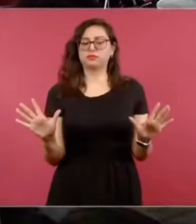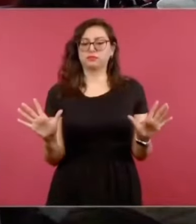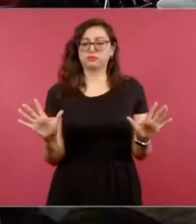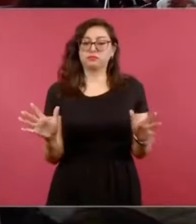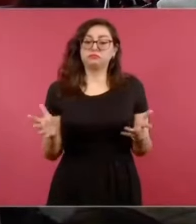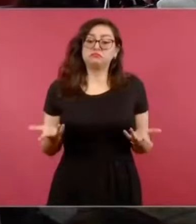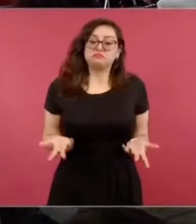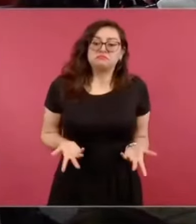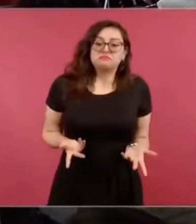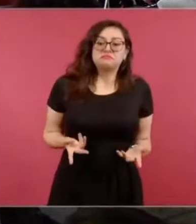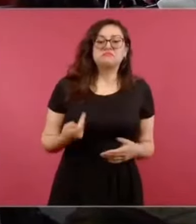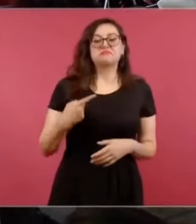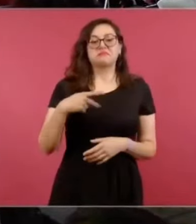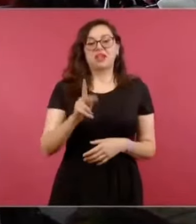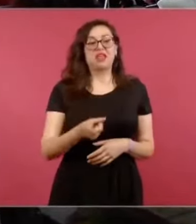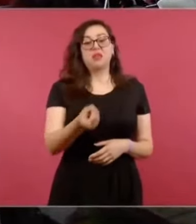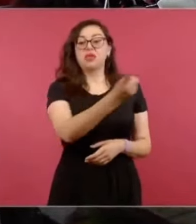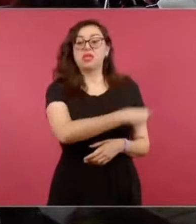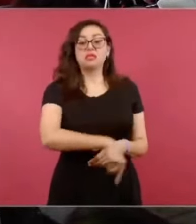pero quieren